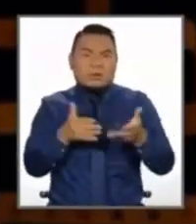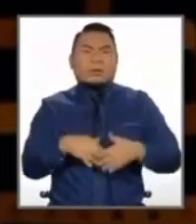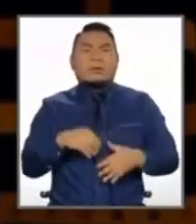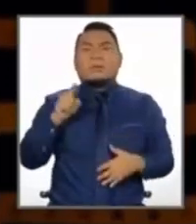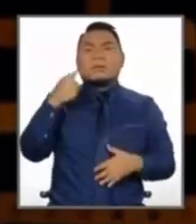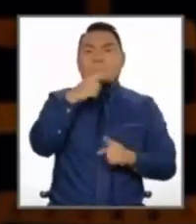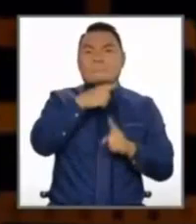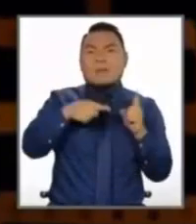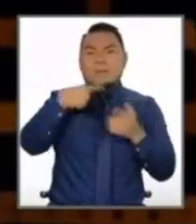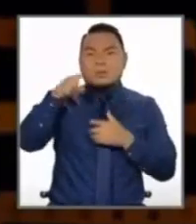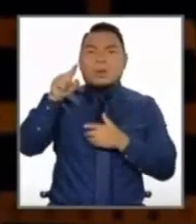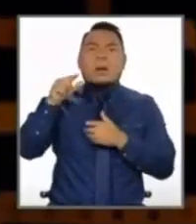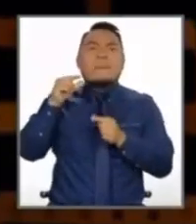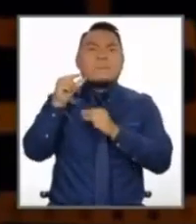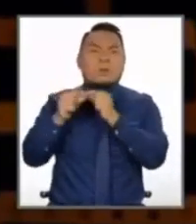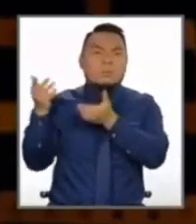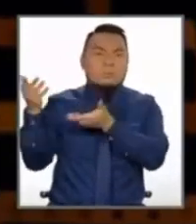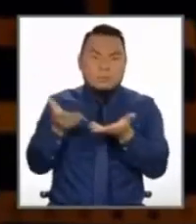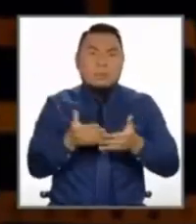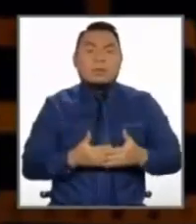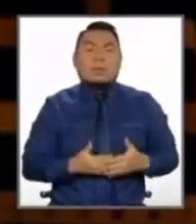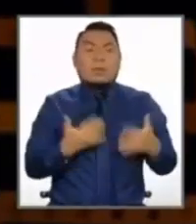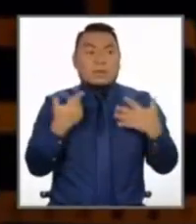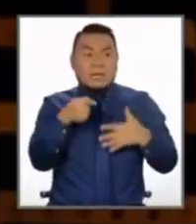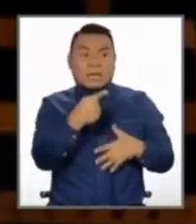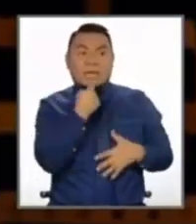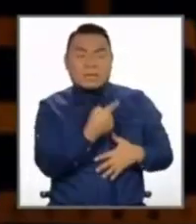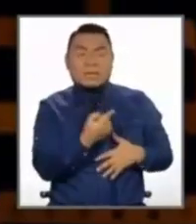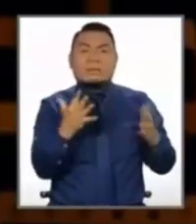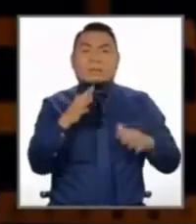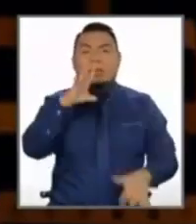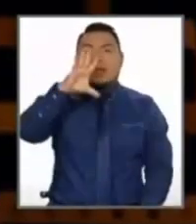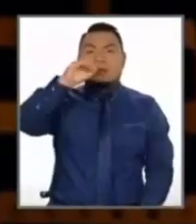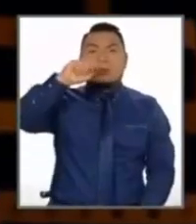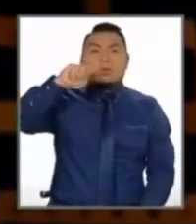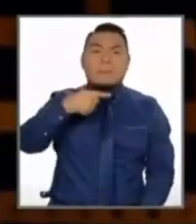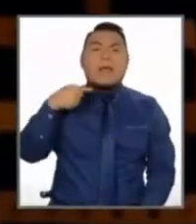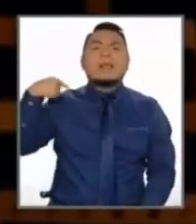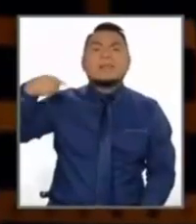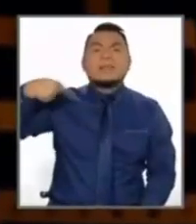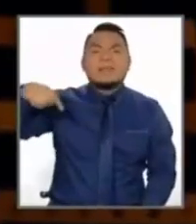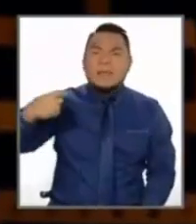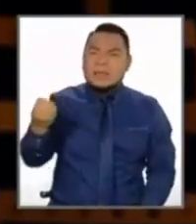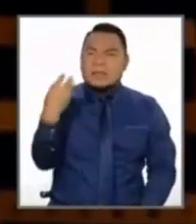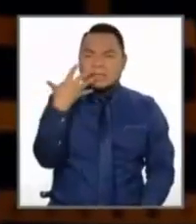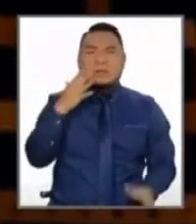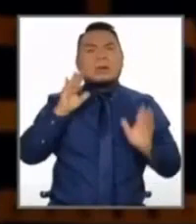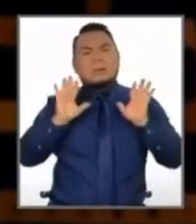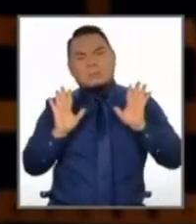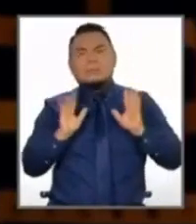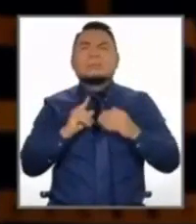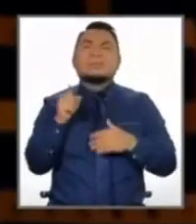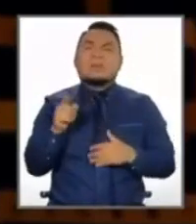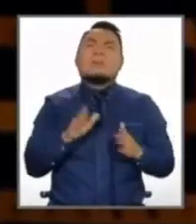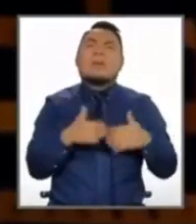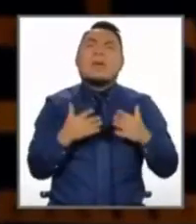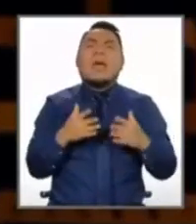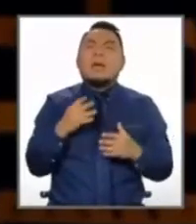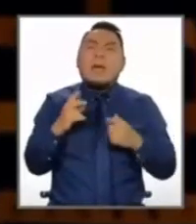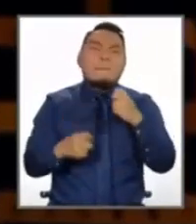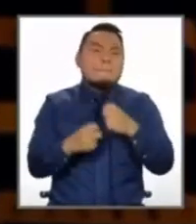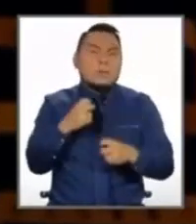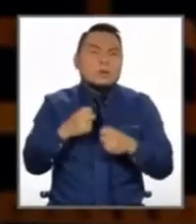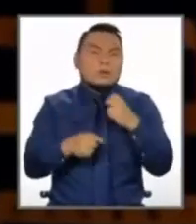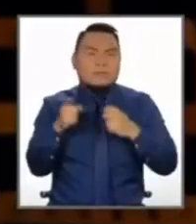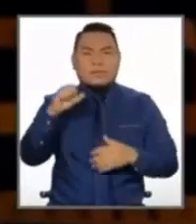millón. Se dice que estamos vacunando a un promedio de 50.000 diarios. En fin, hay una problemática, hay